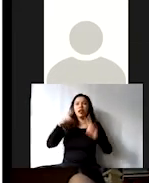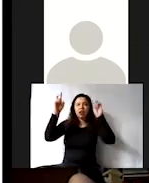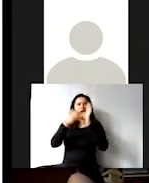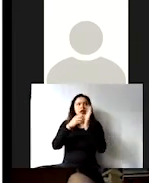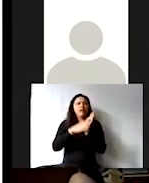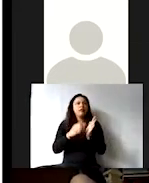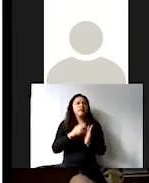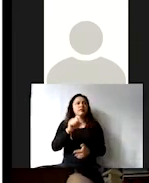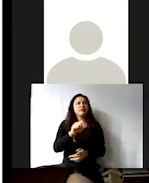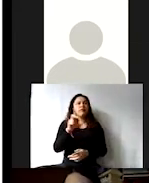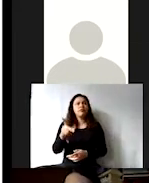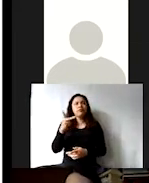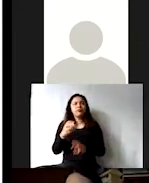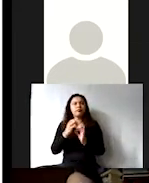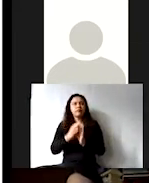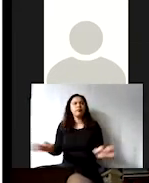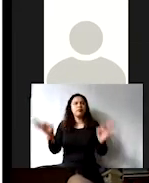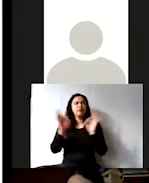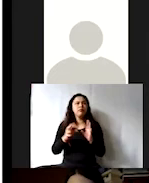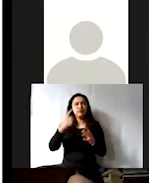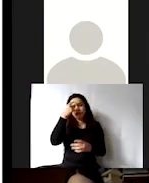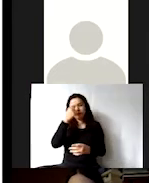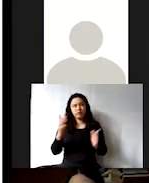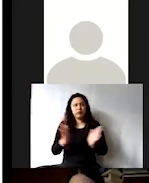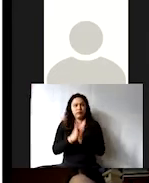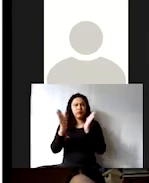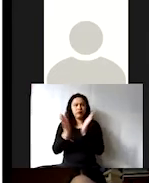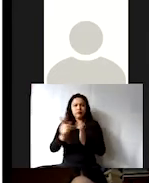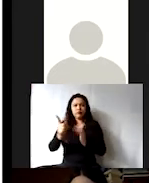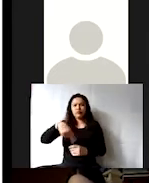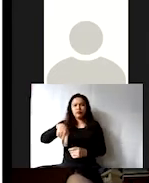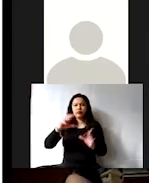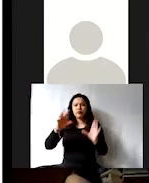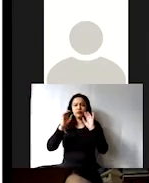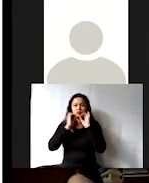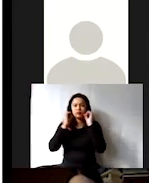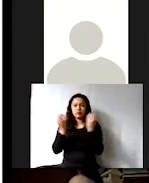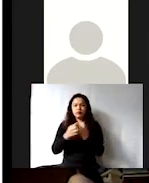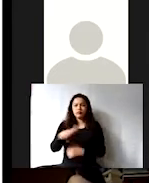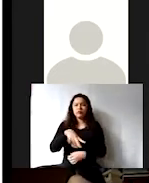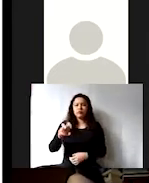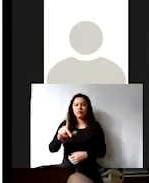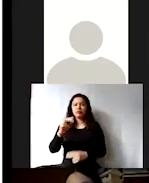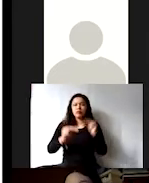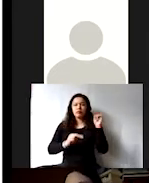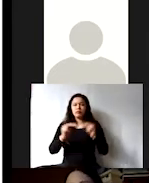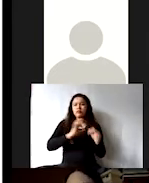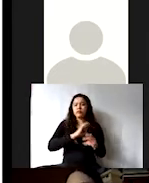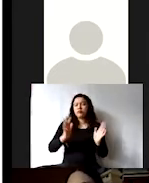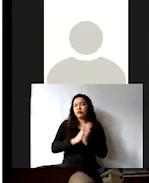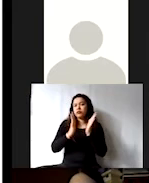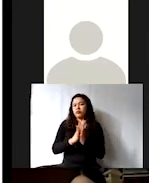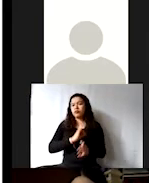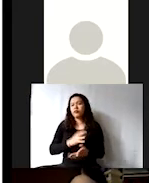2030 y la importancia que tiene el que participen las organizaciones en todos los niveles posibles. Nada más que nos